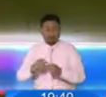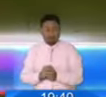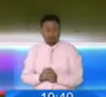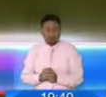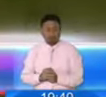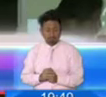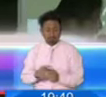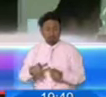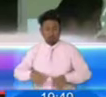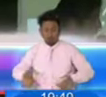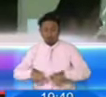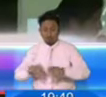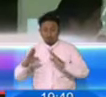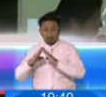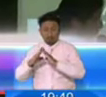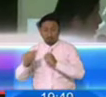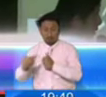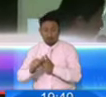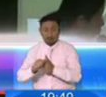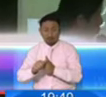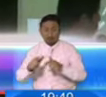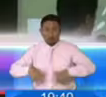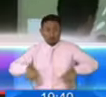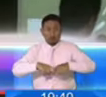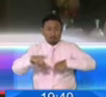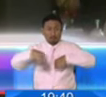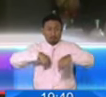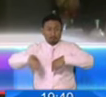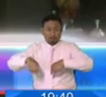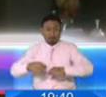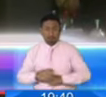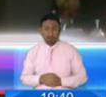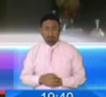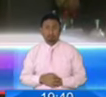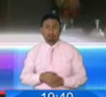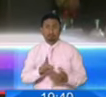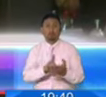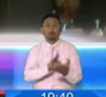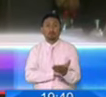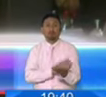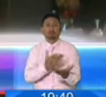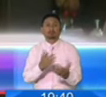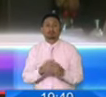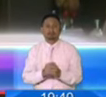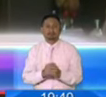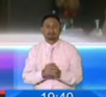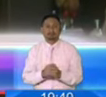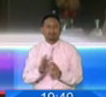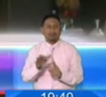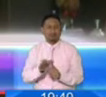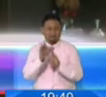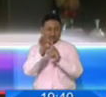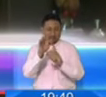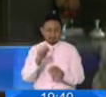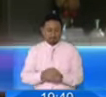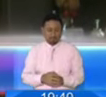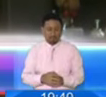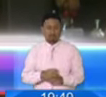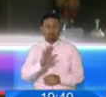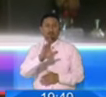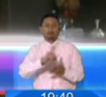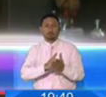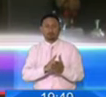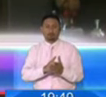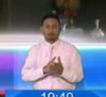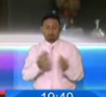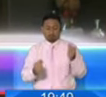que la ubicación del predio está cerca de grandes polos de transporte. Este proyecto tiene una particularidad especial, que está a 5 minutos